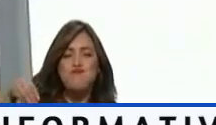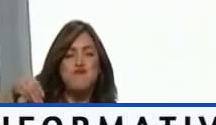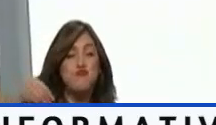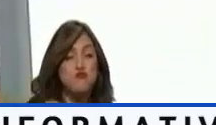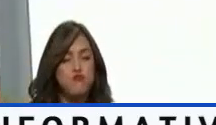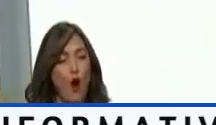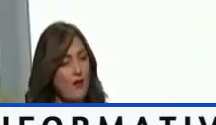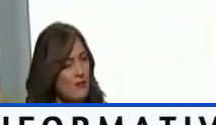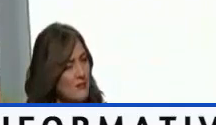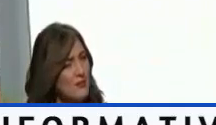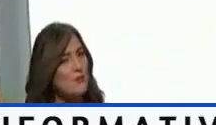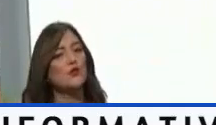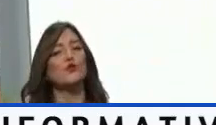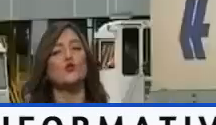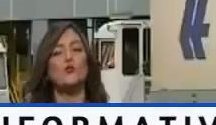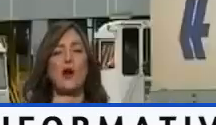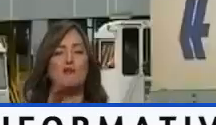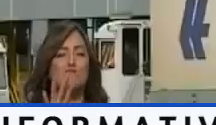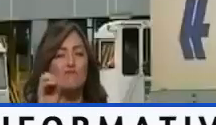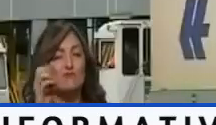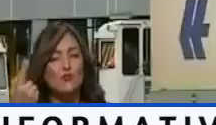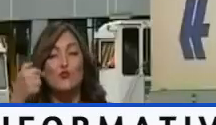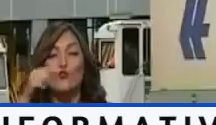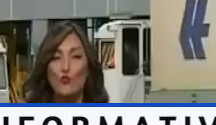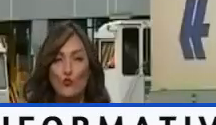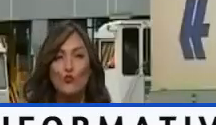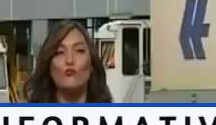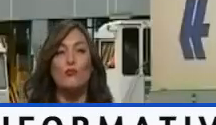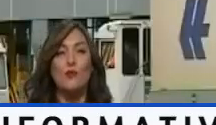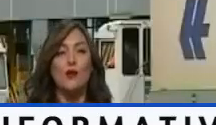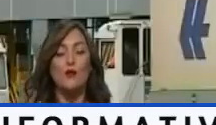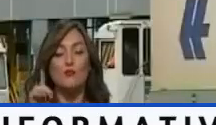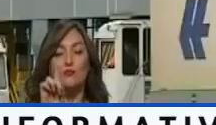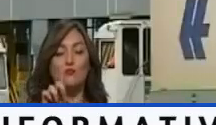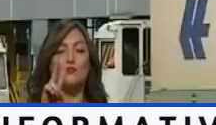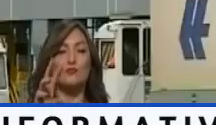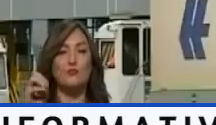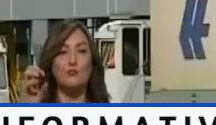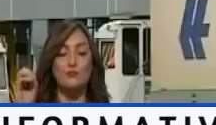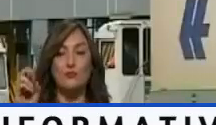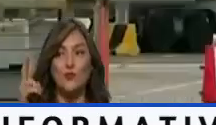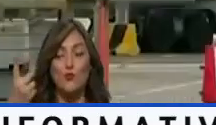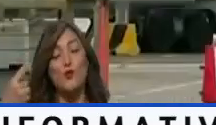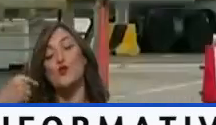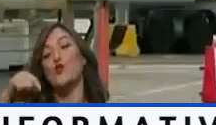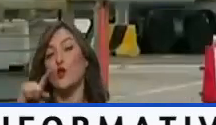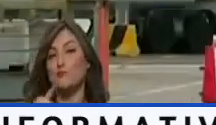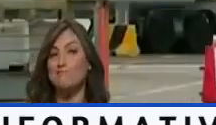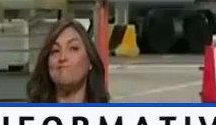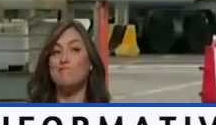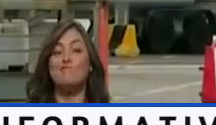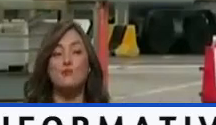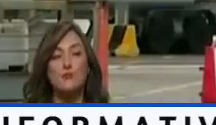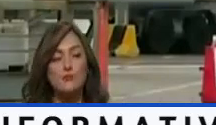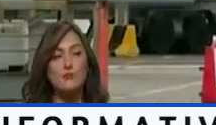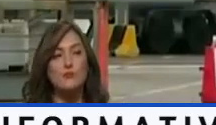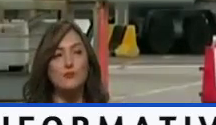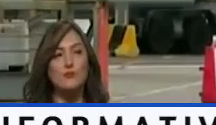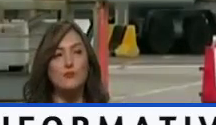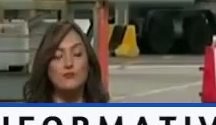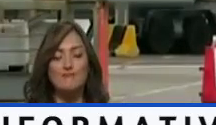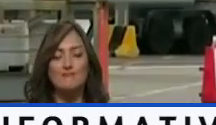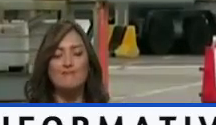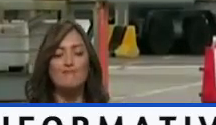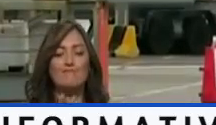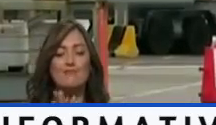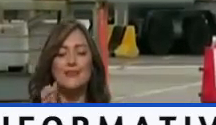momento de 500 millones de dólares, y se espera que llegue a los 1.200 millones de dólares. Dijo también que se pedirá medidas